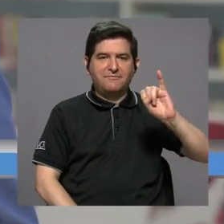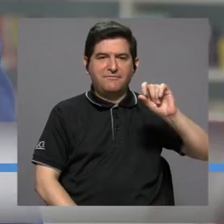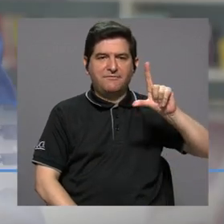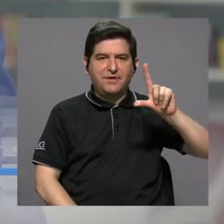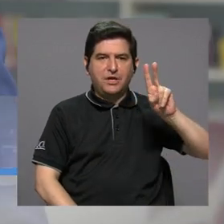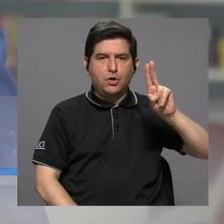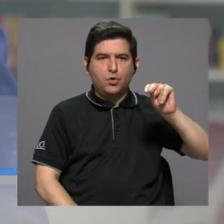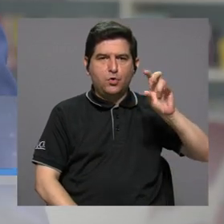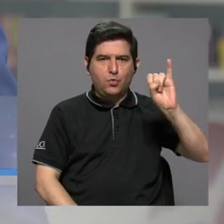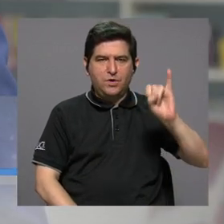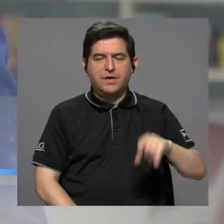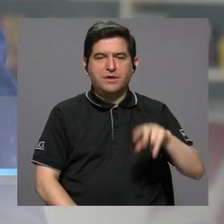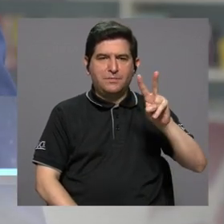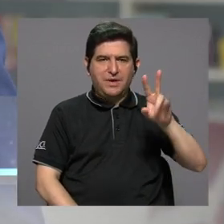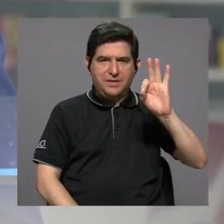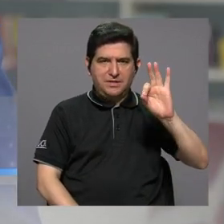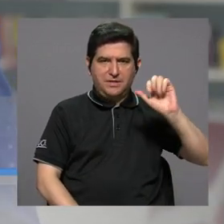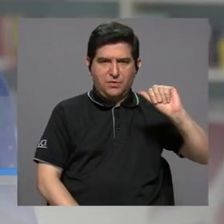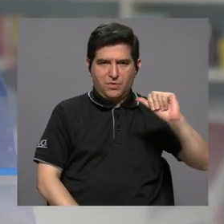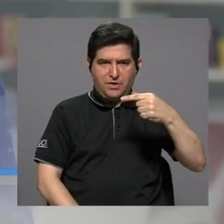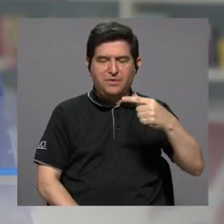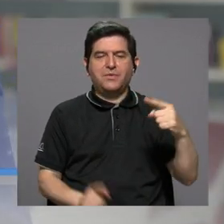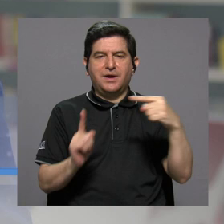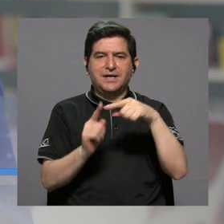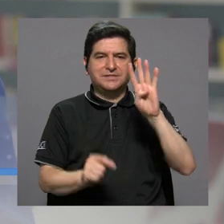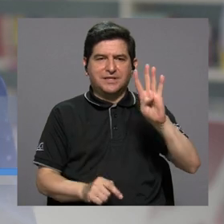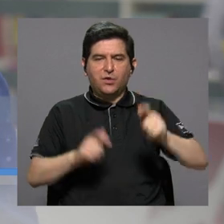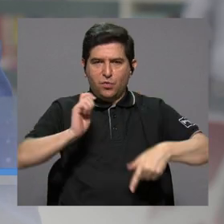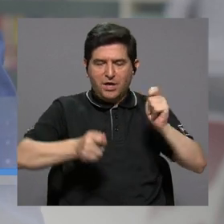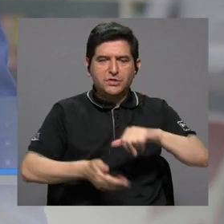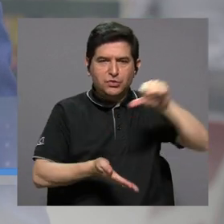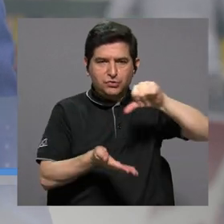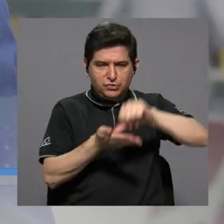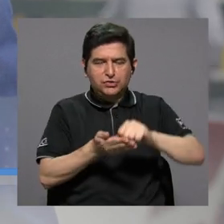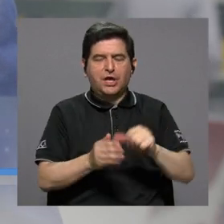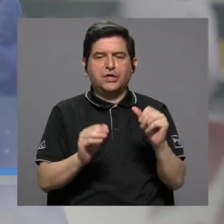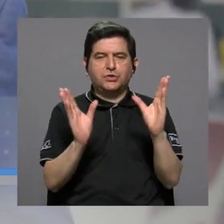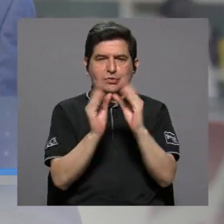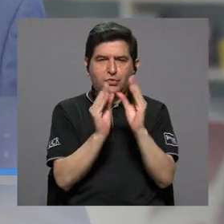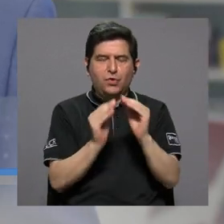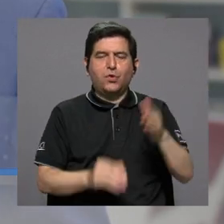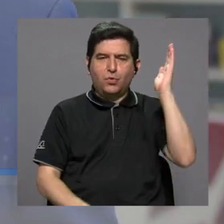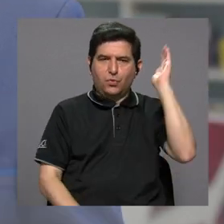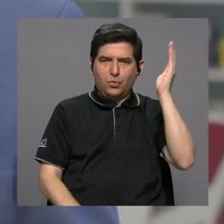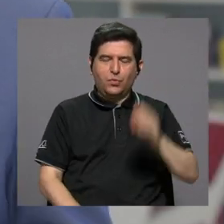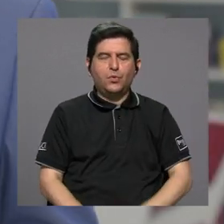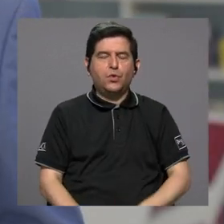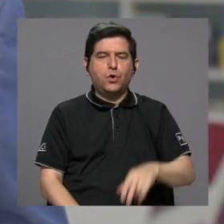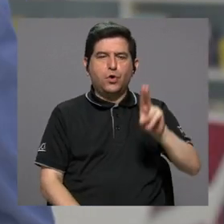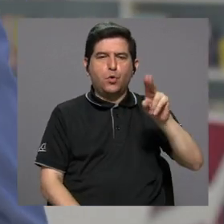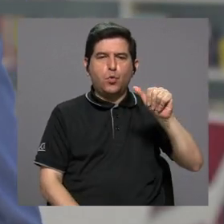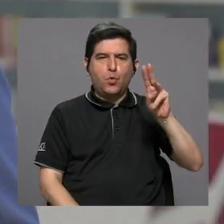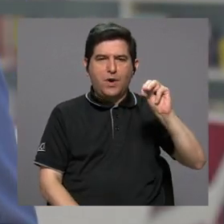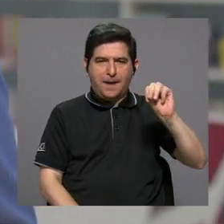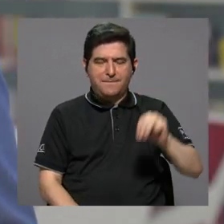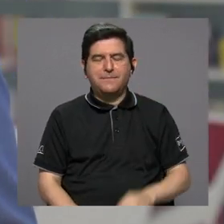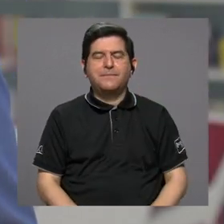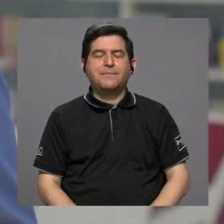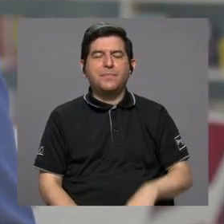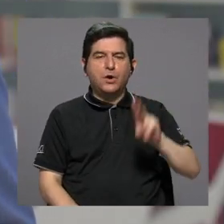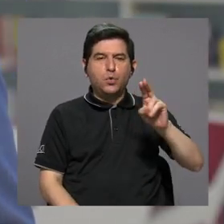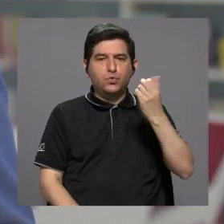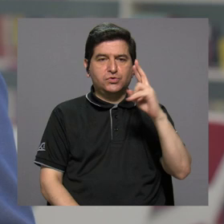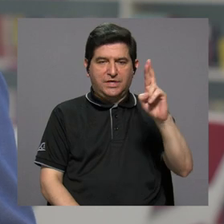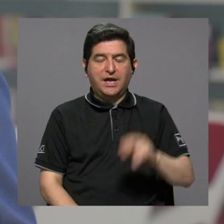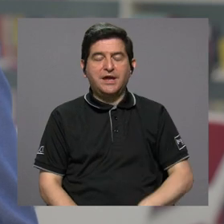celebraremos del 29 de agosto al 4 de septiembre, en el Centro de Convenciones y Exposiciones de la UNAM, la Universidad de Costa Rica